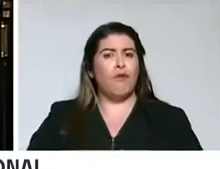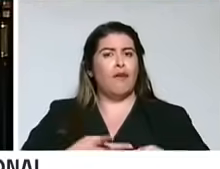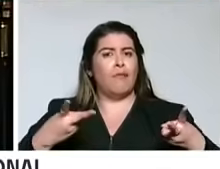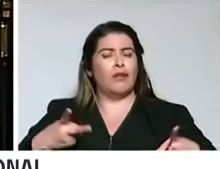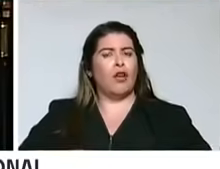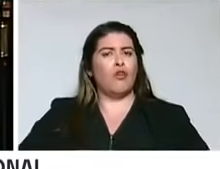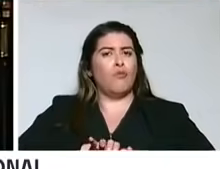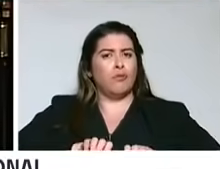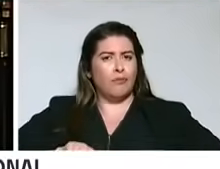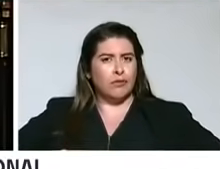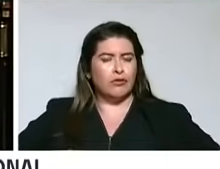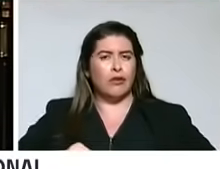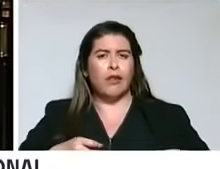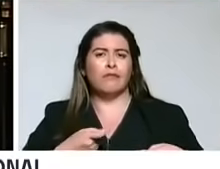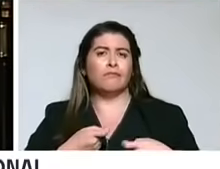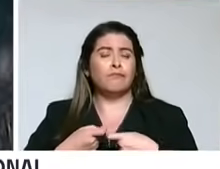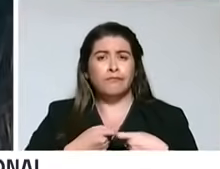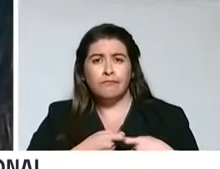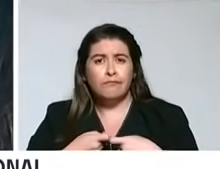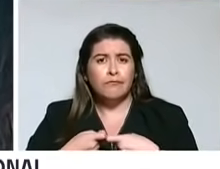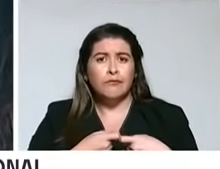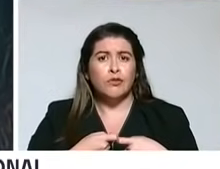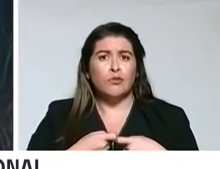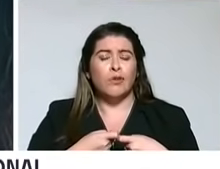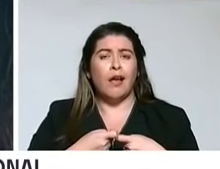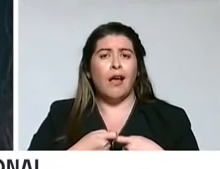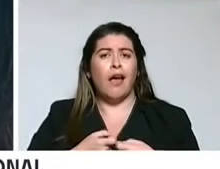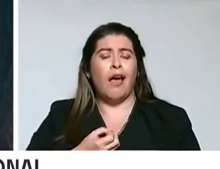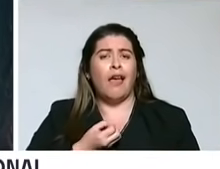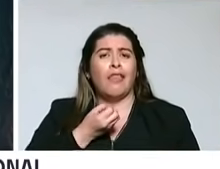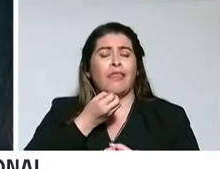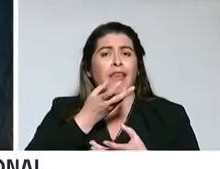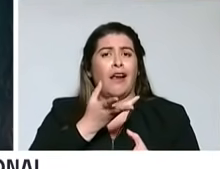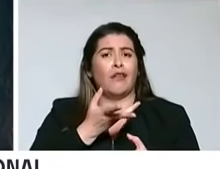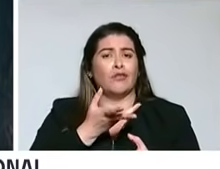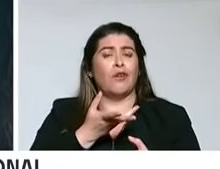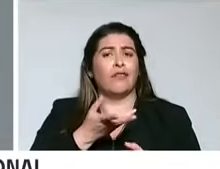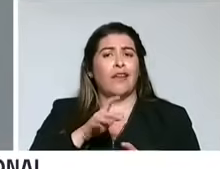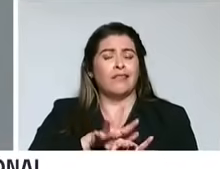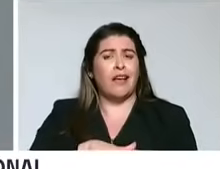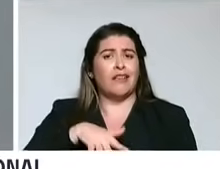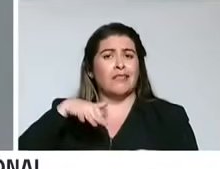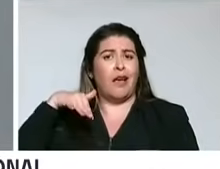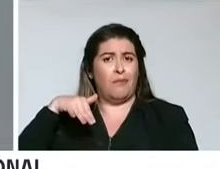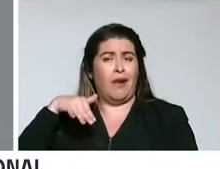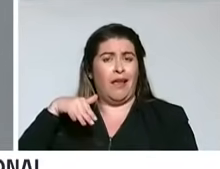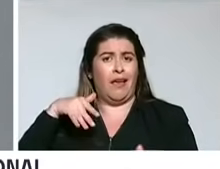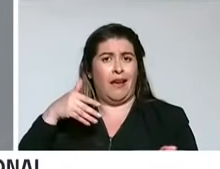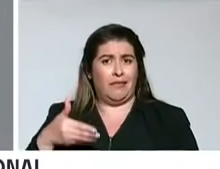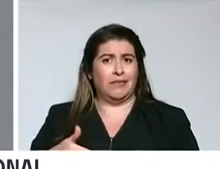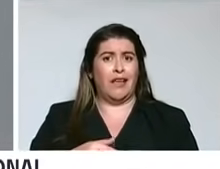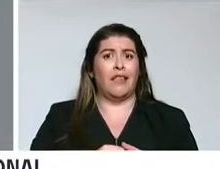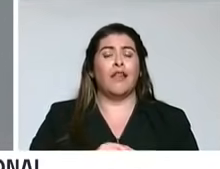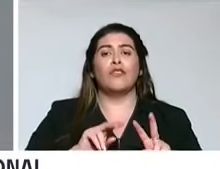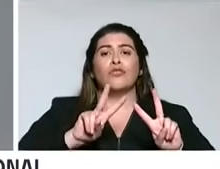de discutir una declaración de esta Asamblea respecto de los presos de la revuelta.